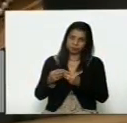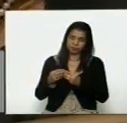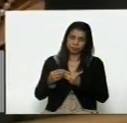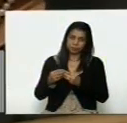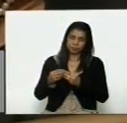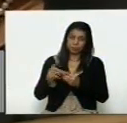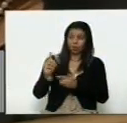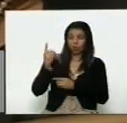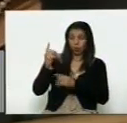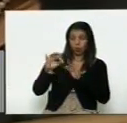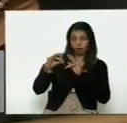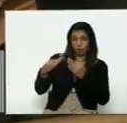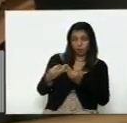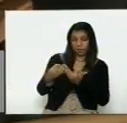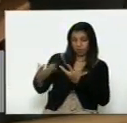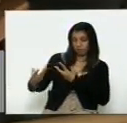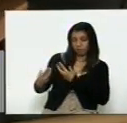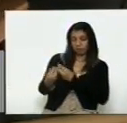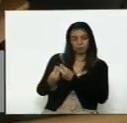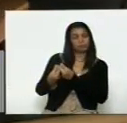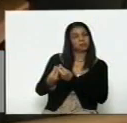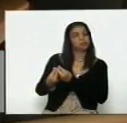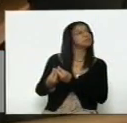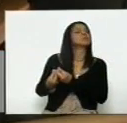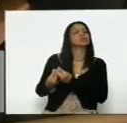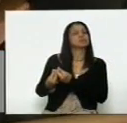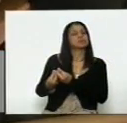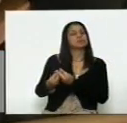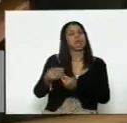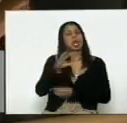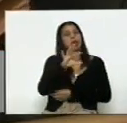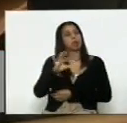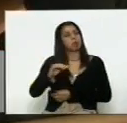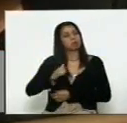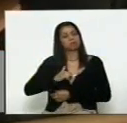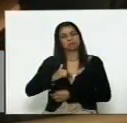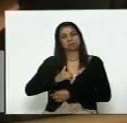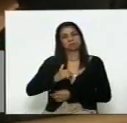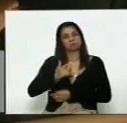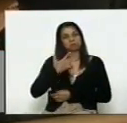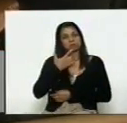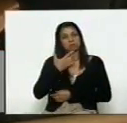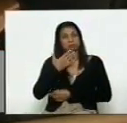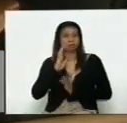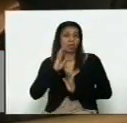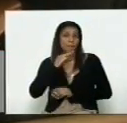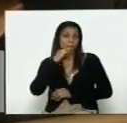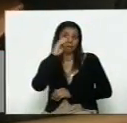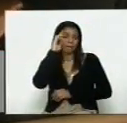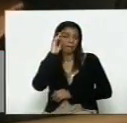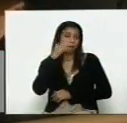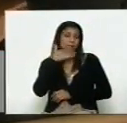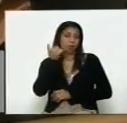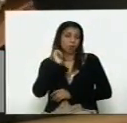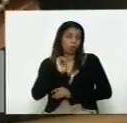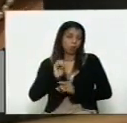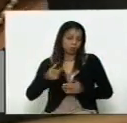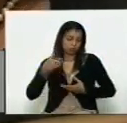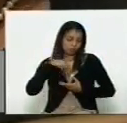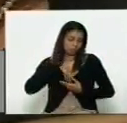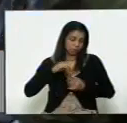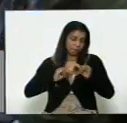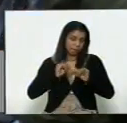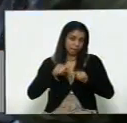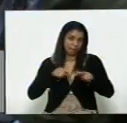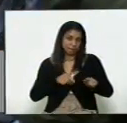menos una persona de su confianza y elección, preferiblemente el padre del hijo o hija